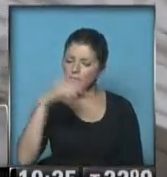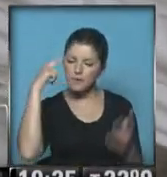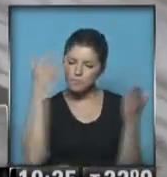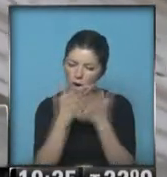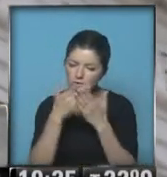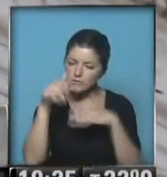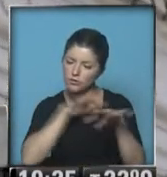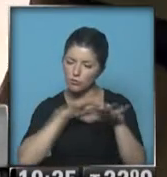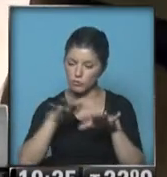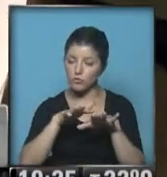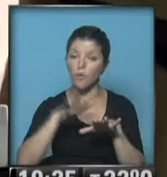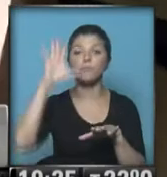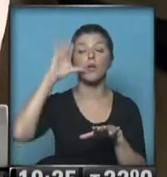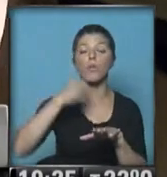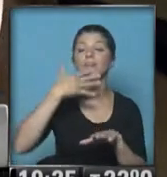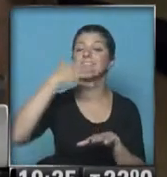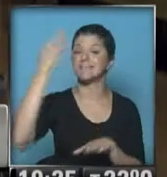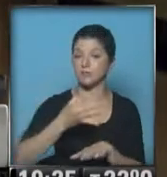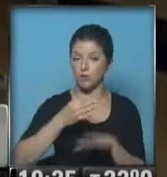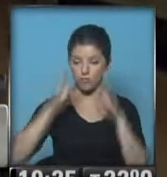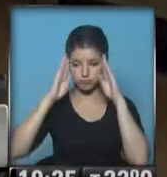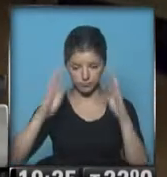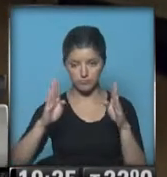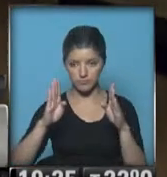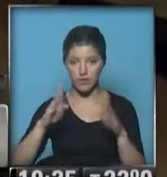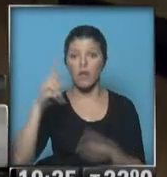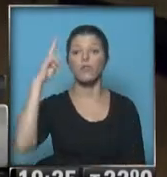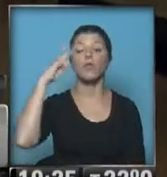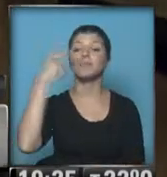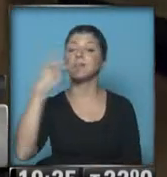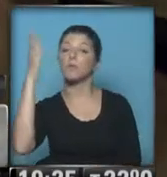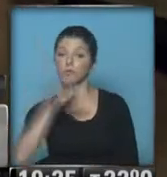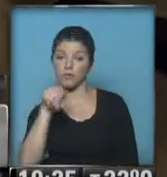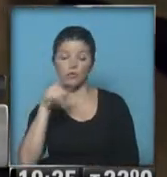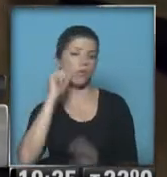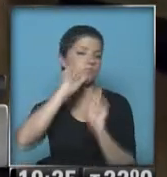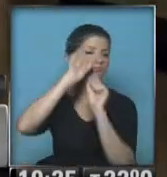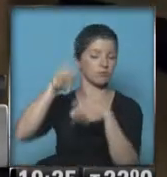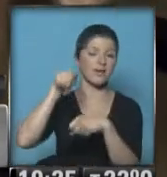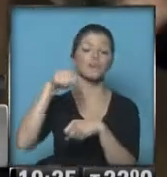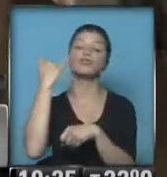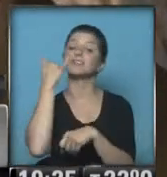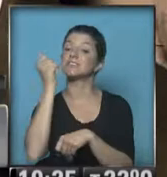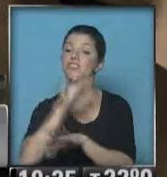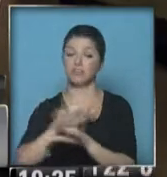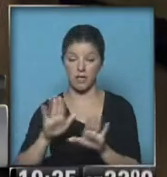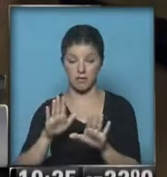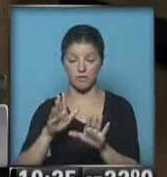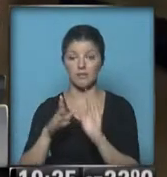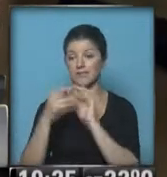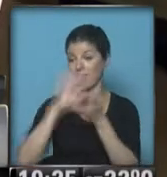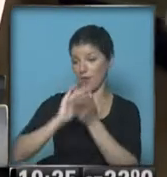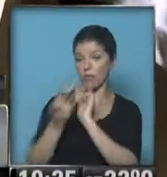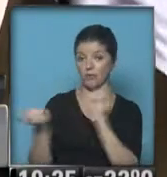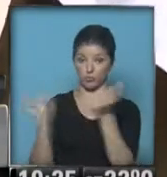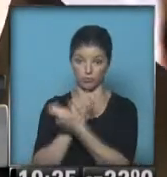juez decidió hacer caso omiso del 93% de acreedores que ya tienen, que han reestructurado, ¿no es